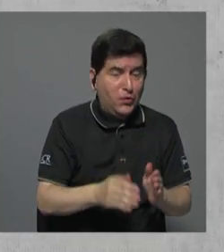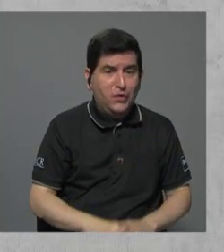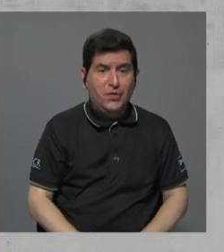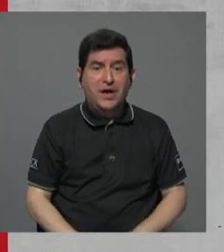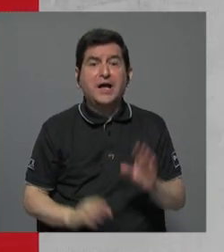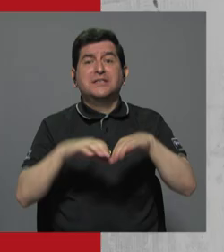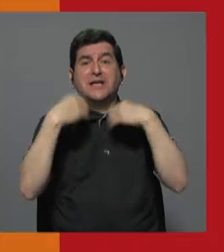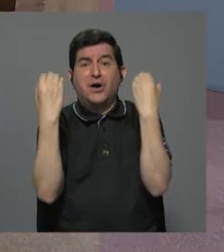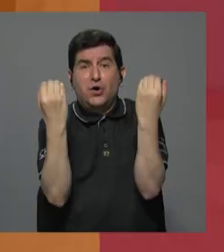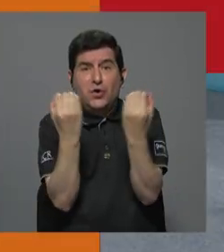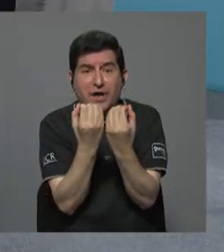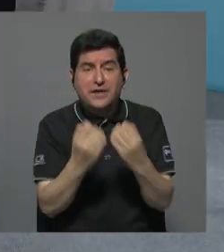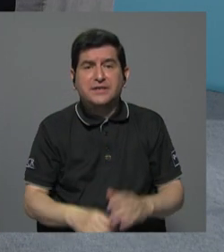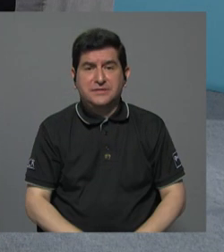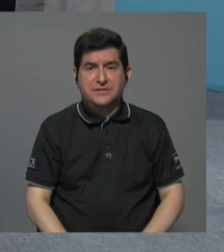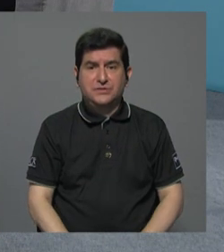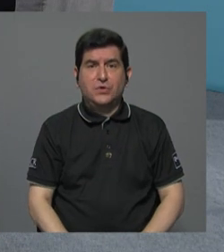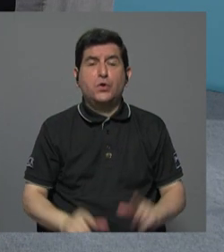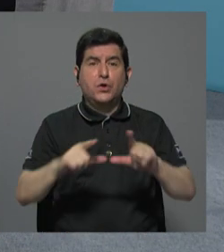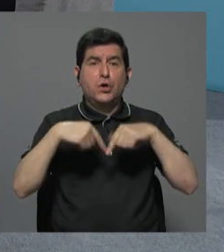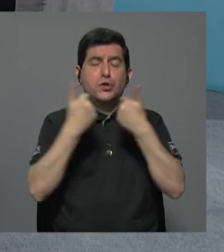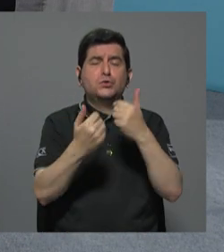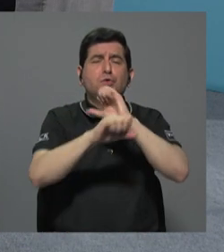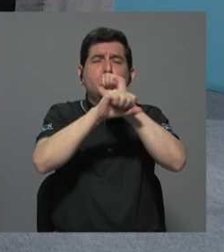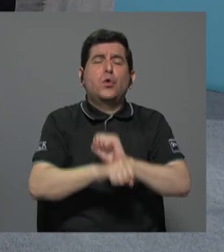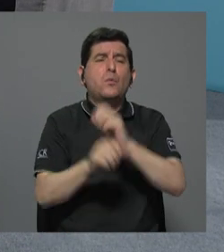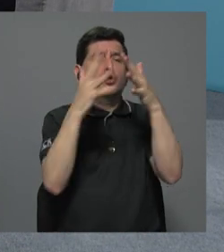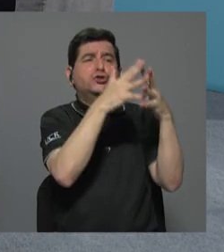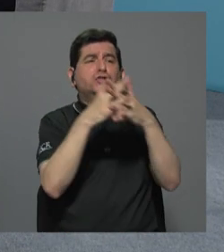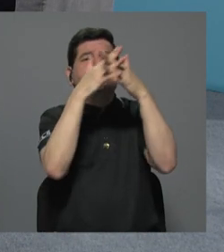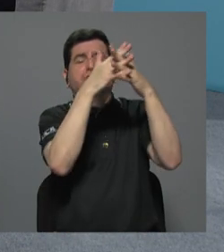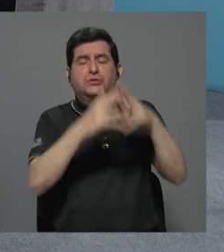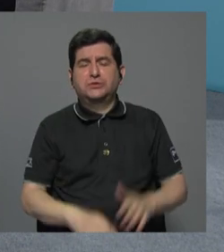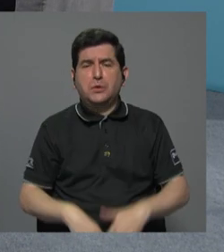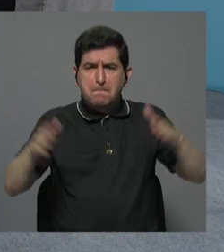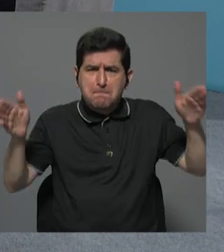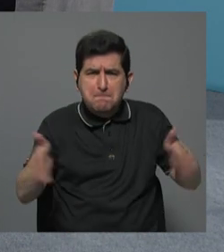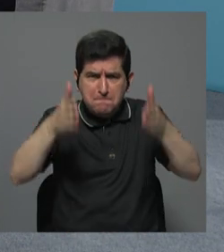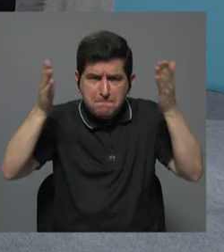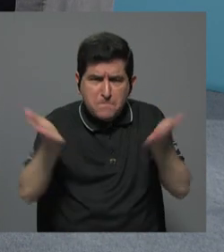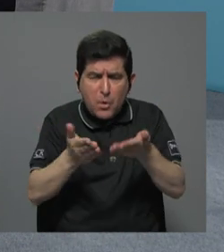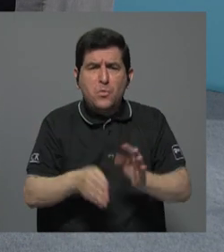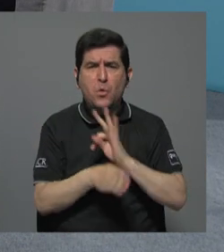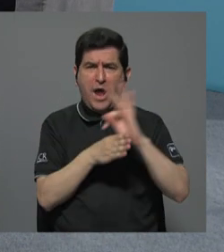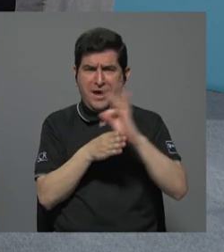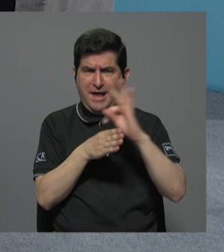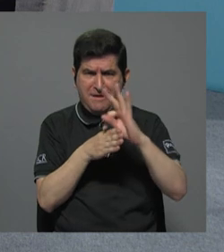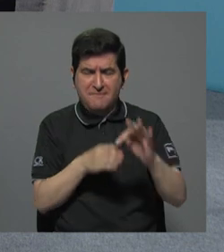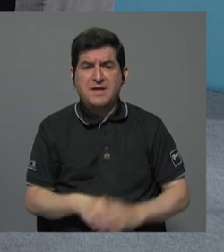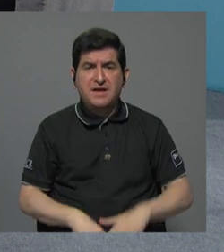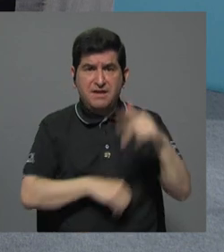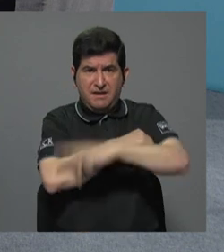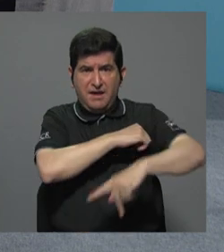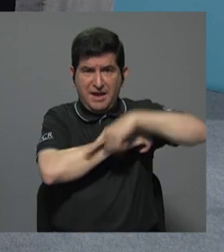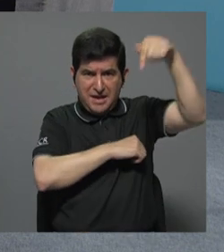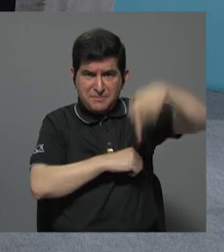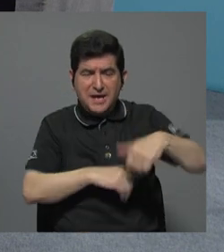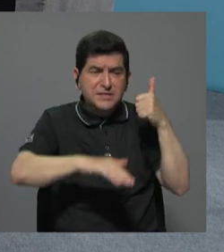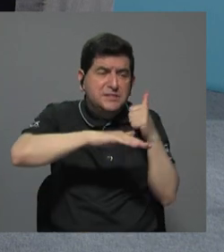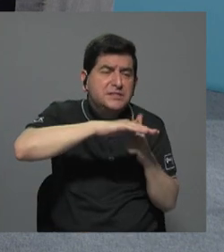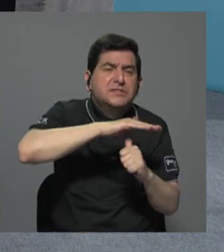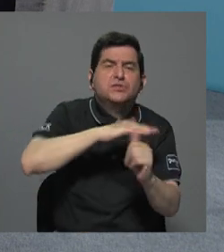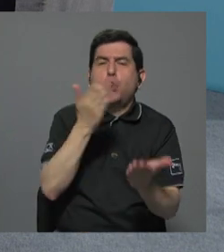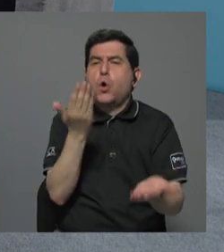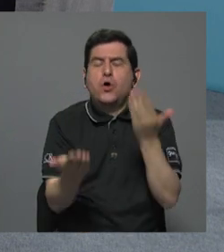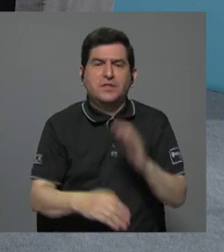estos grupos reciben apoyo de grupos conservadores en eeuu que pues promueven este tipo de terapias que acá en el país de una manera solapada tal